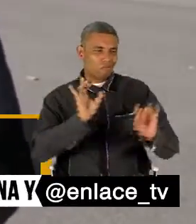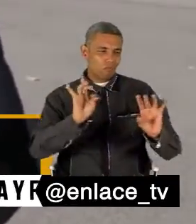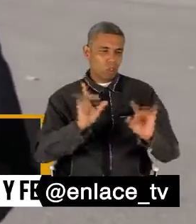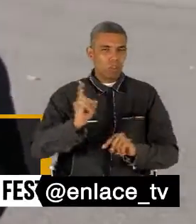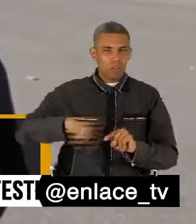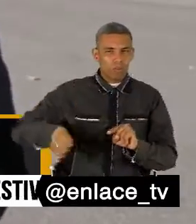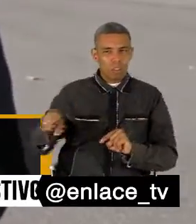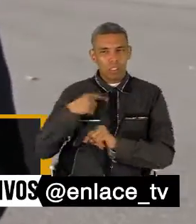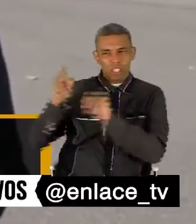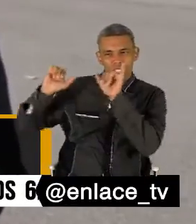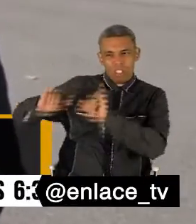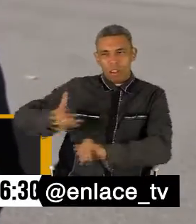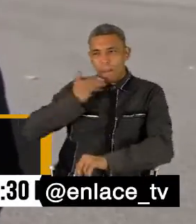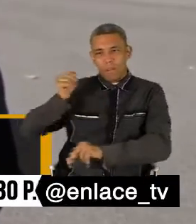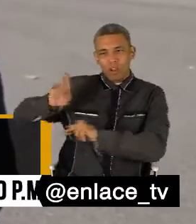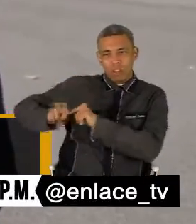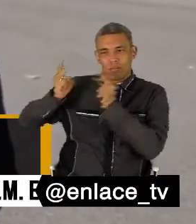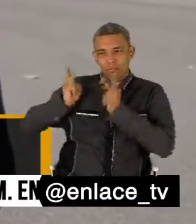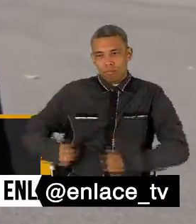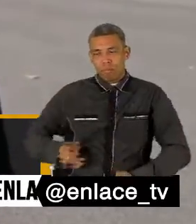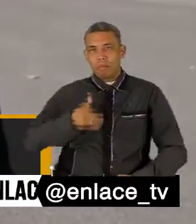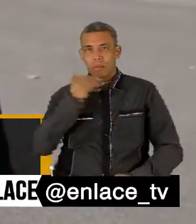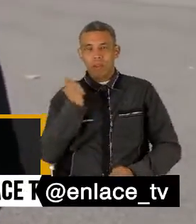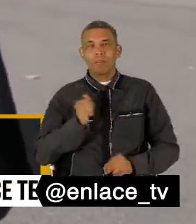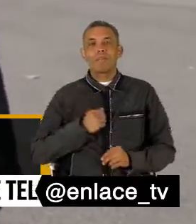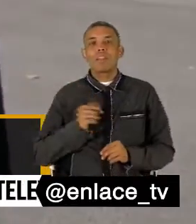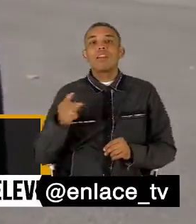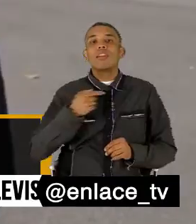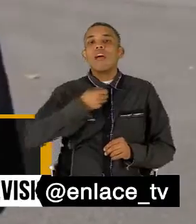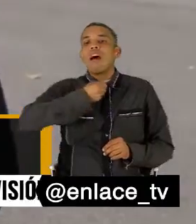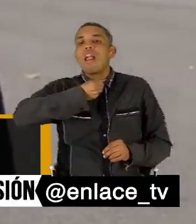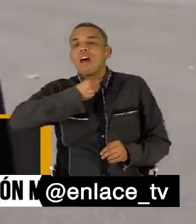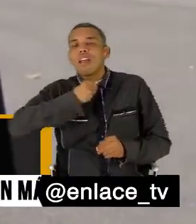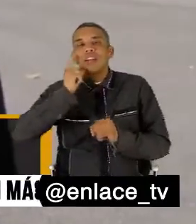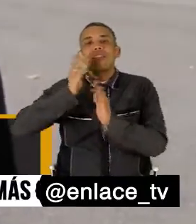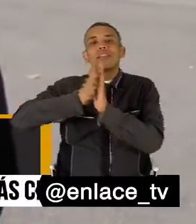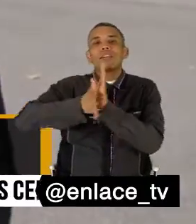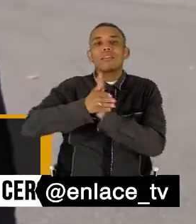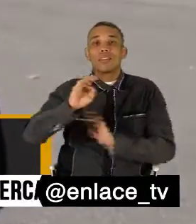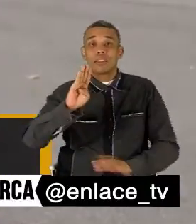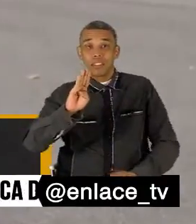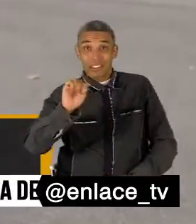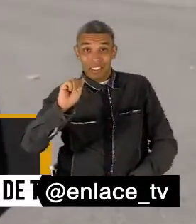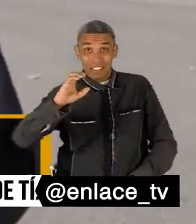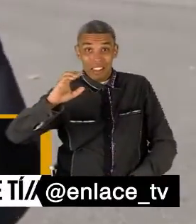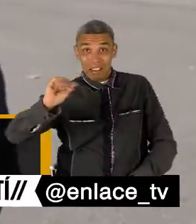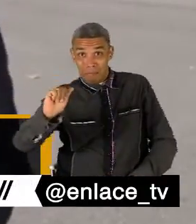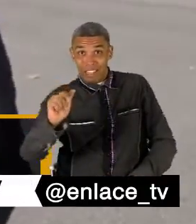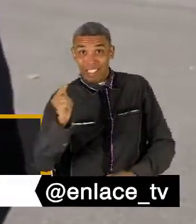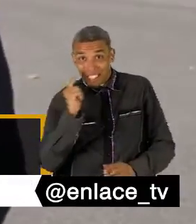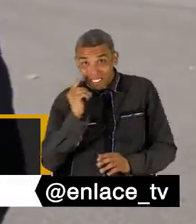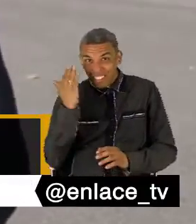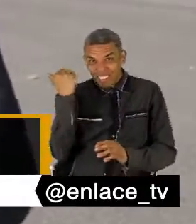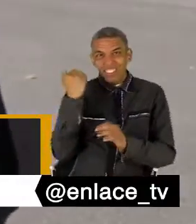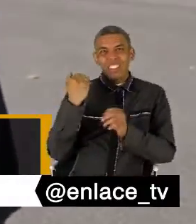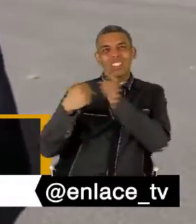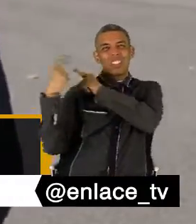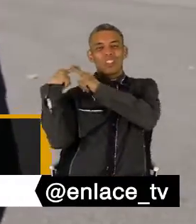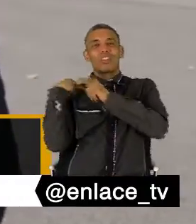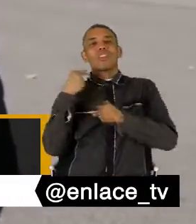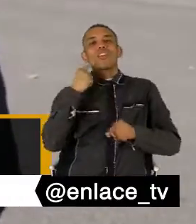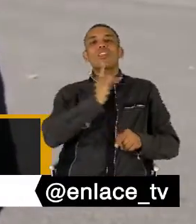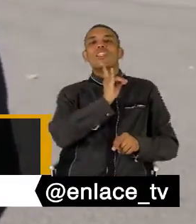8:30 hora de Colombia. Carlitos Bacca, delantero, él quiso marcar frente a los Estados Unidos, un balón que le pegó en el travesaño, se le negó